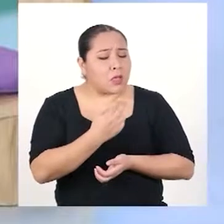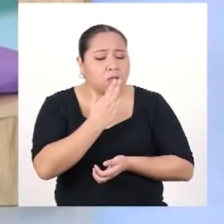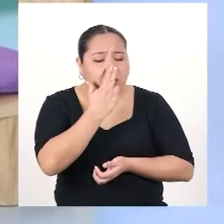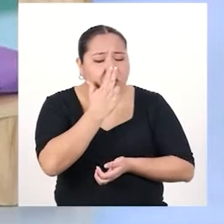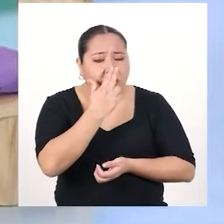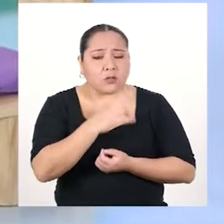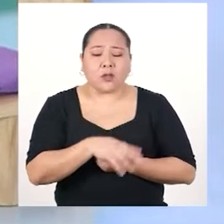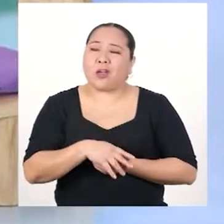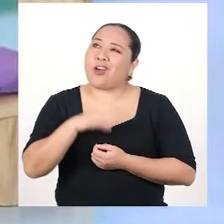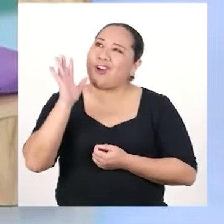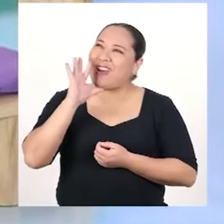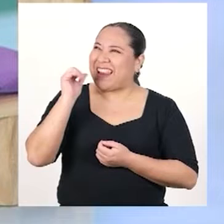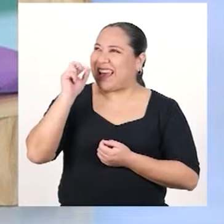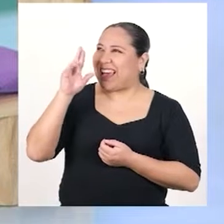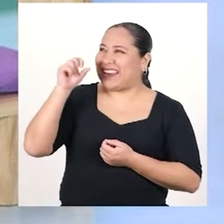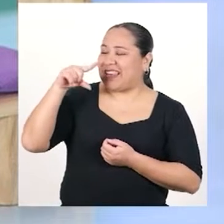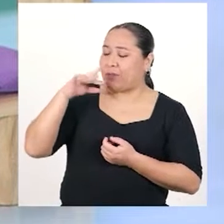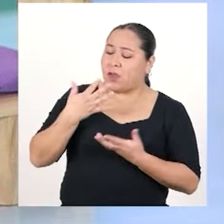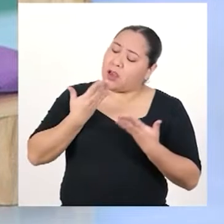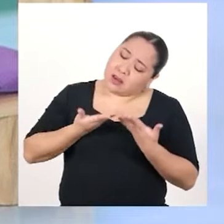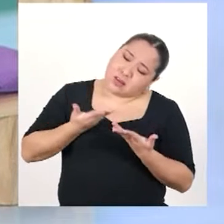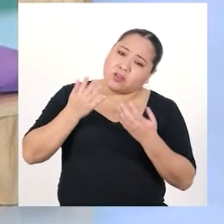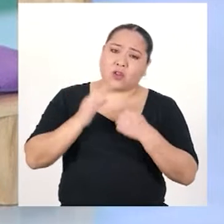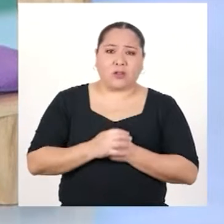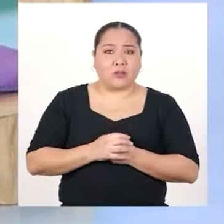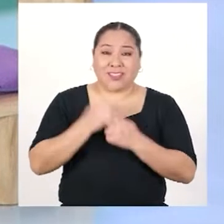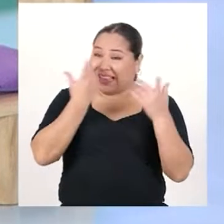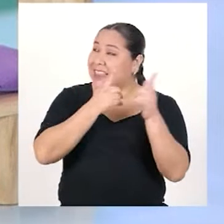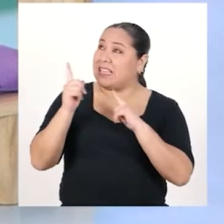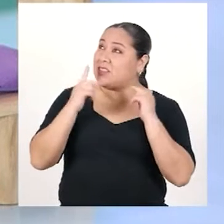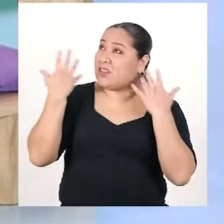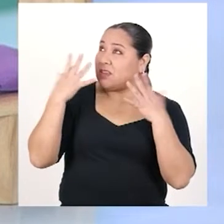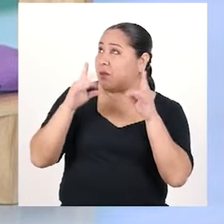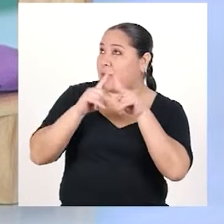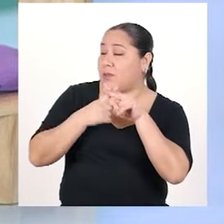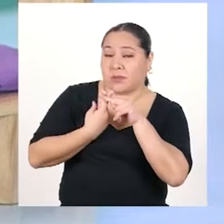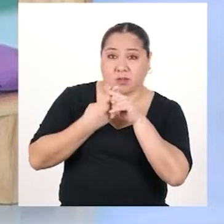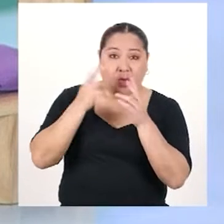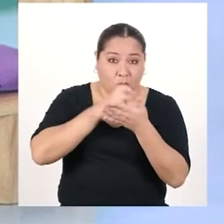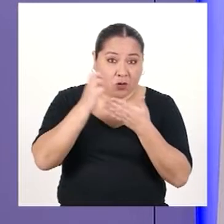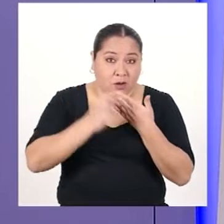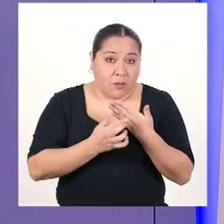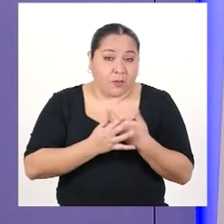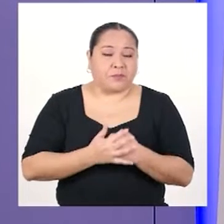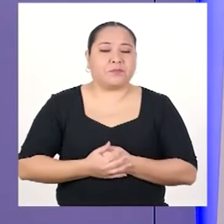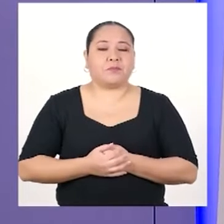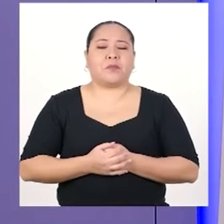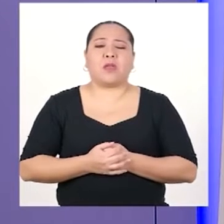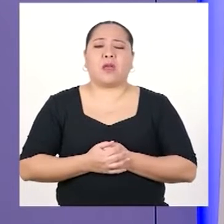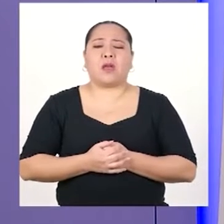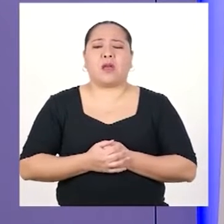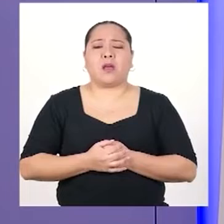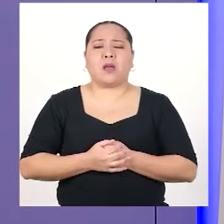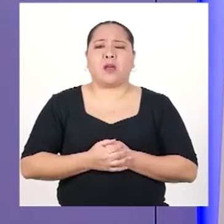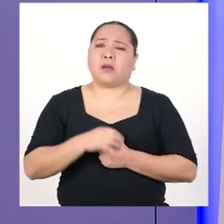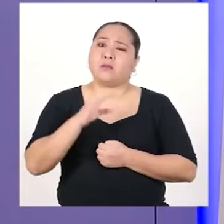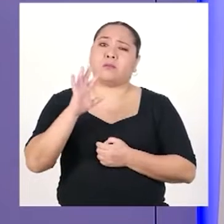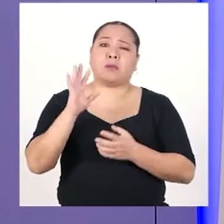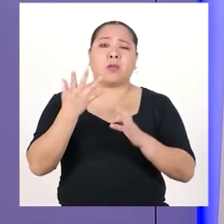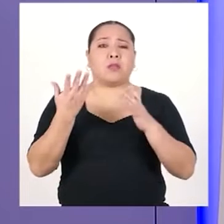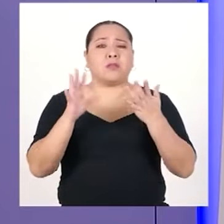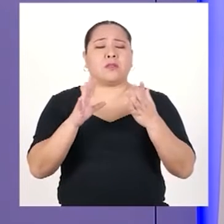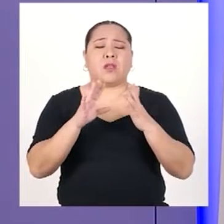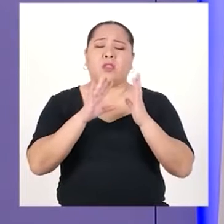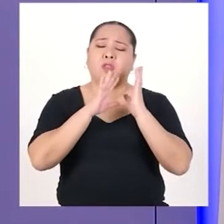Tocino? Hola, Arquímedes, aquí estoy. ¿Estás listo ya para empezar el programa? Al